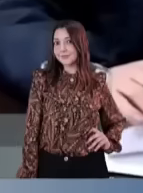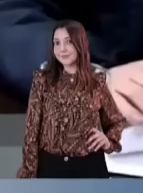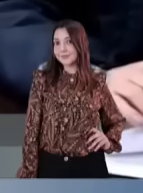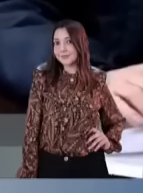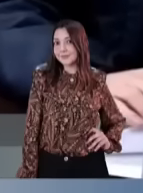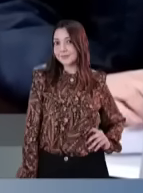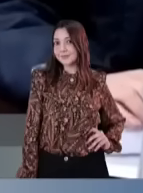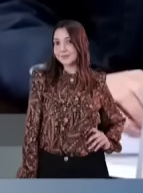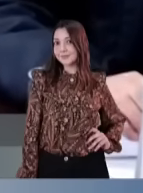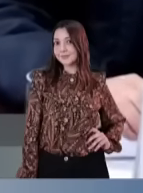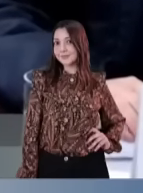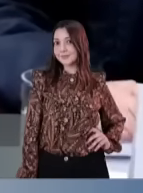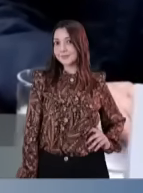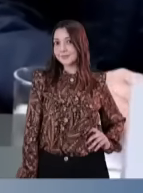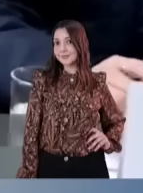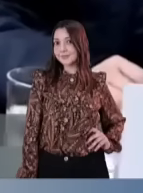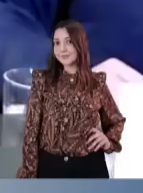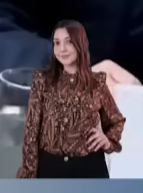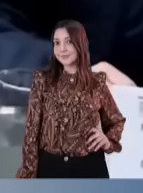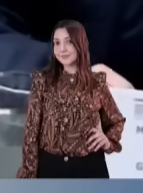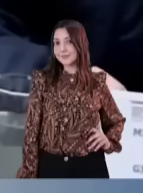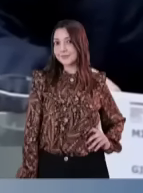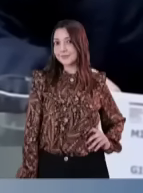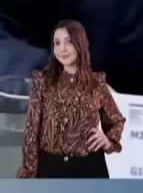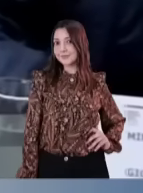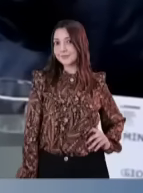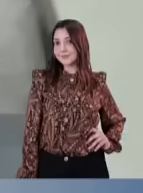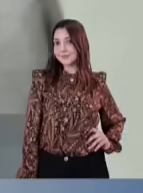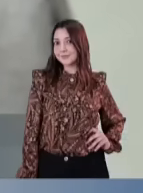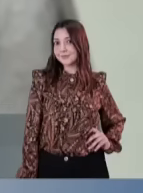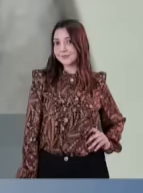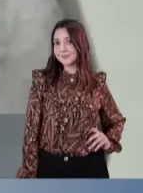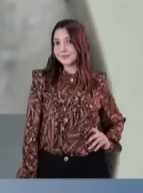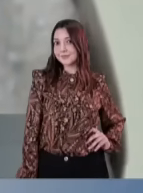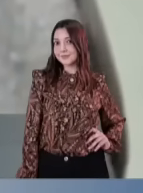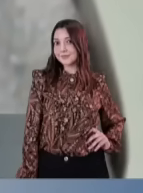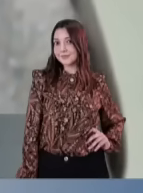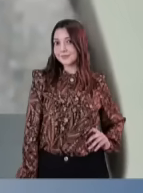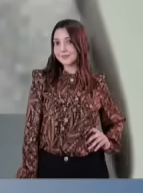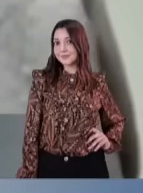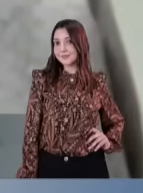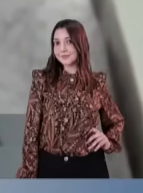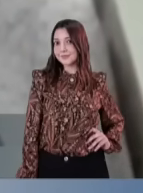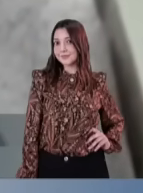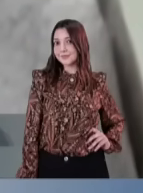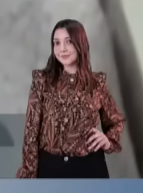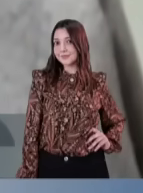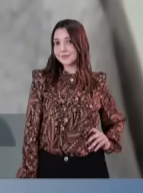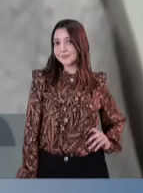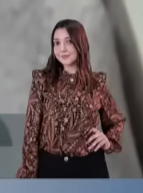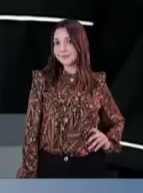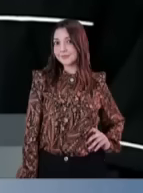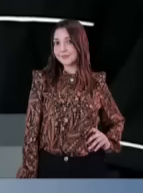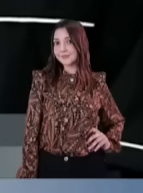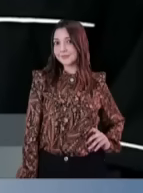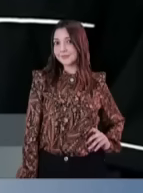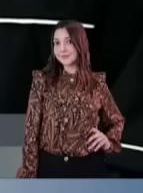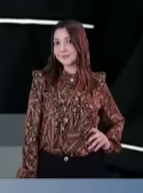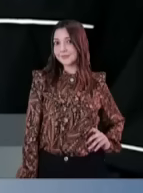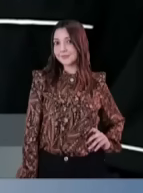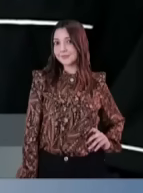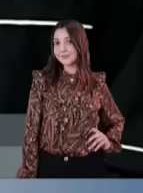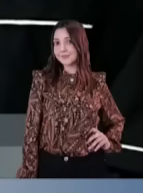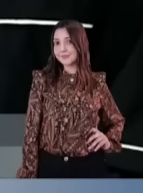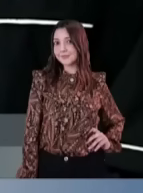que se va a producir el cambio de gabinete, por lo que espera que sea significativo y que apunte, dice él, a la última mitad restante del periodo